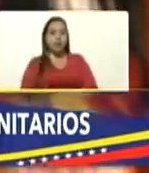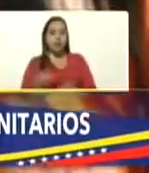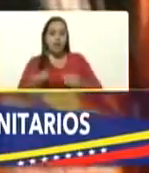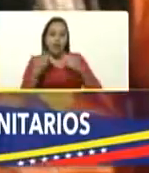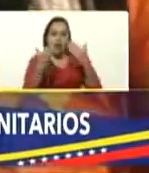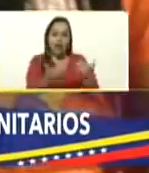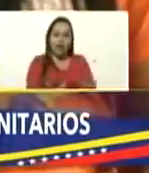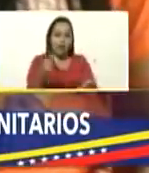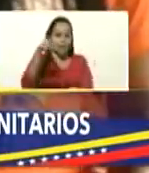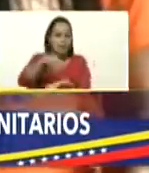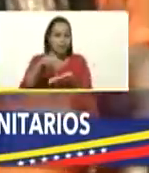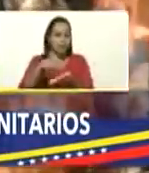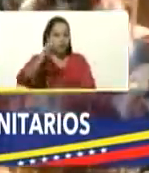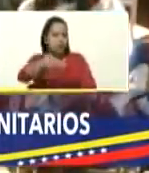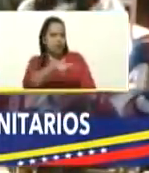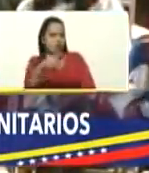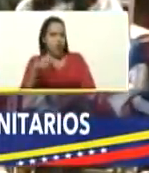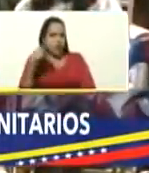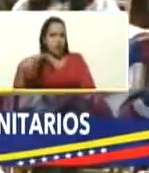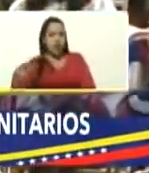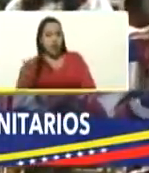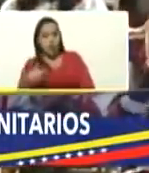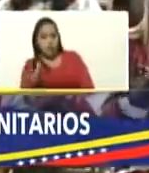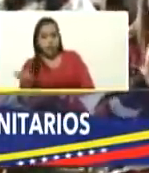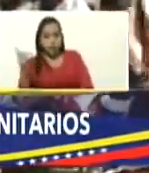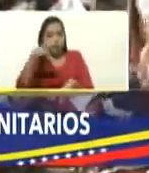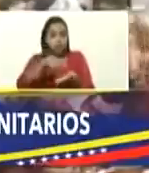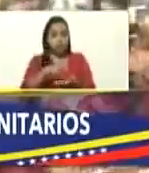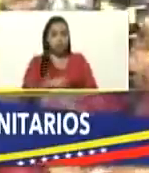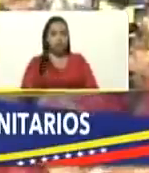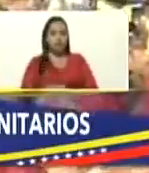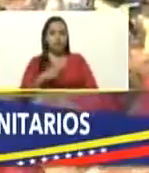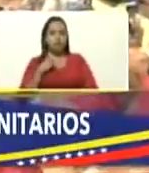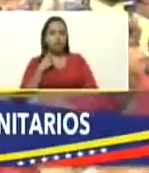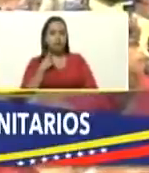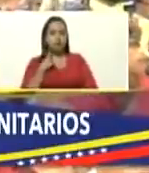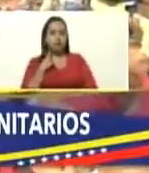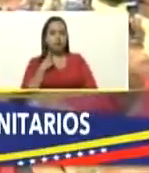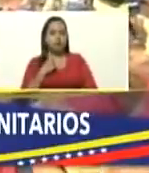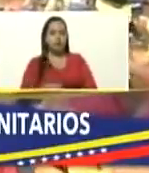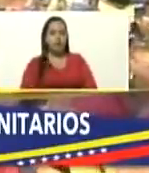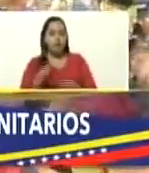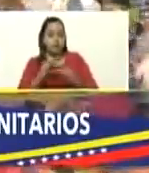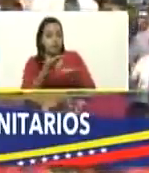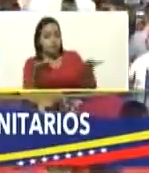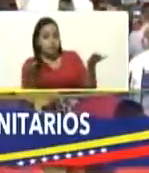su militancia política, se incorporen, aporten sus opiniones.